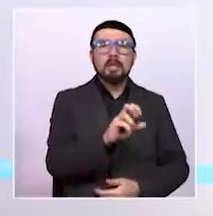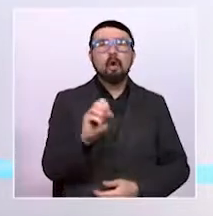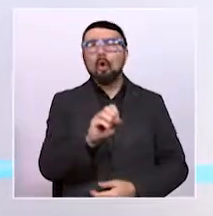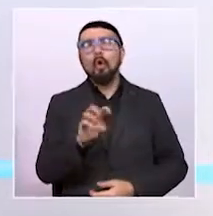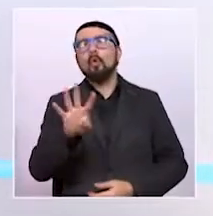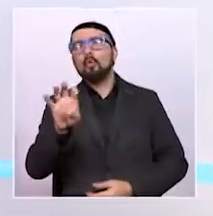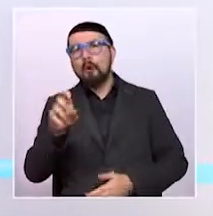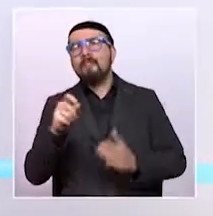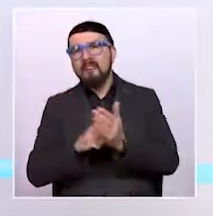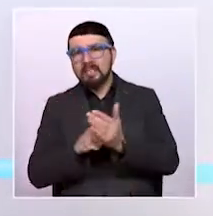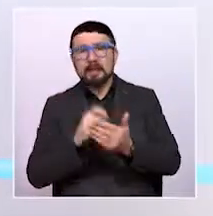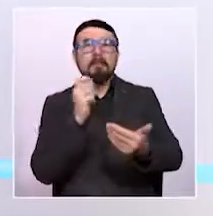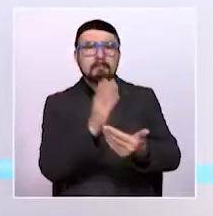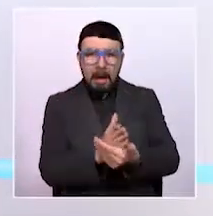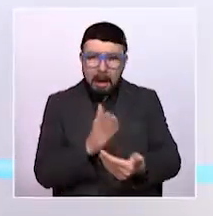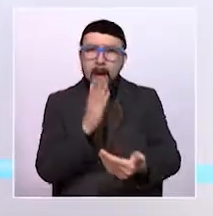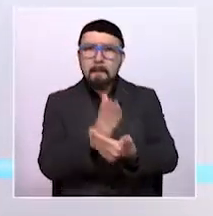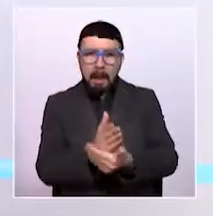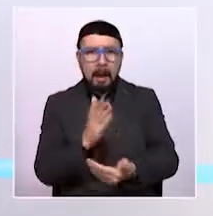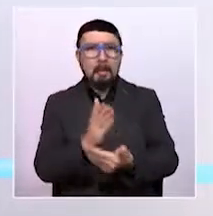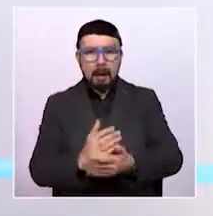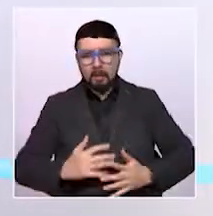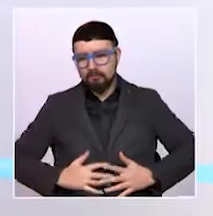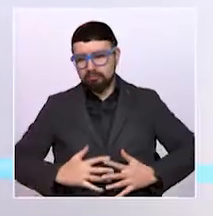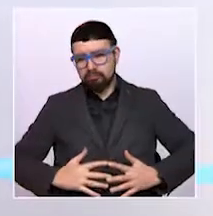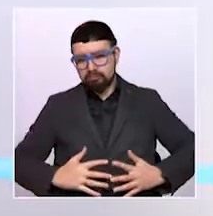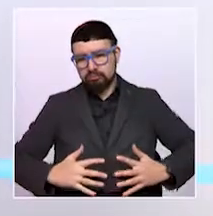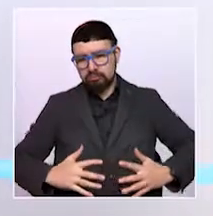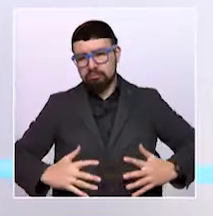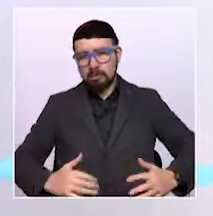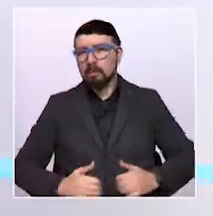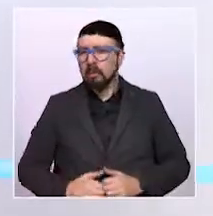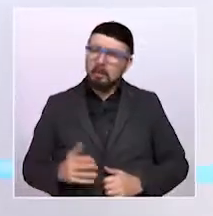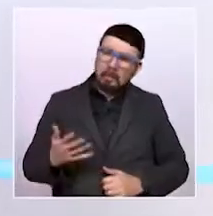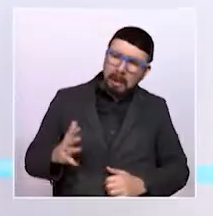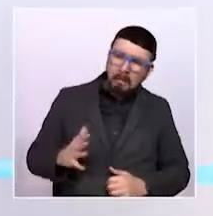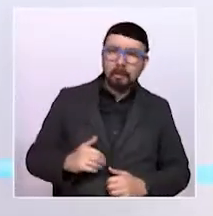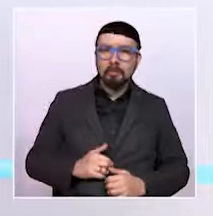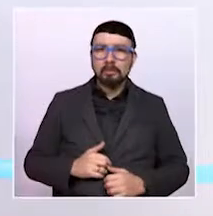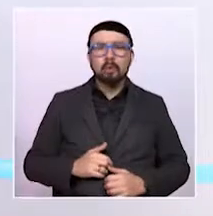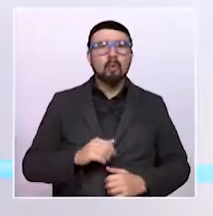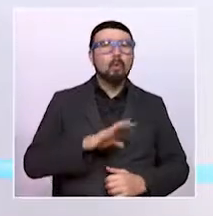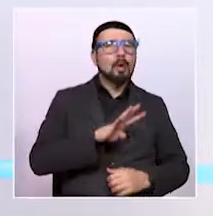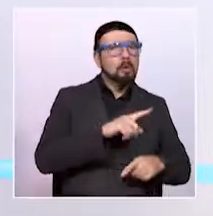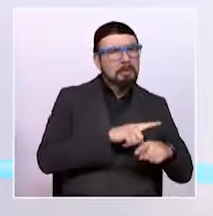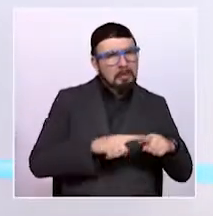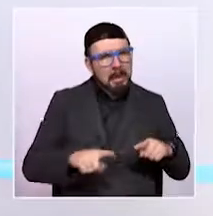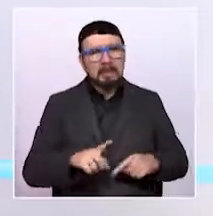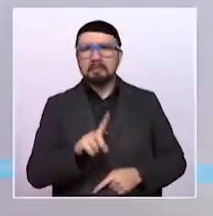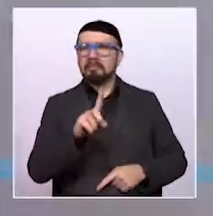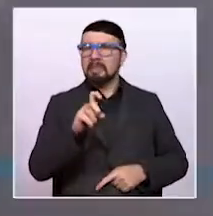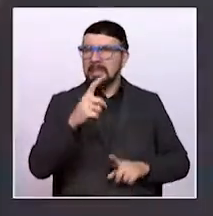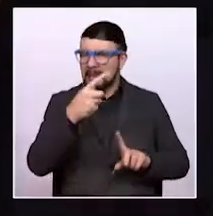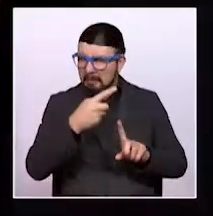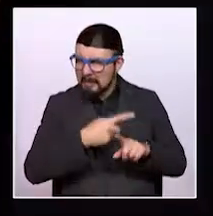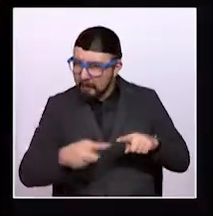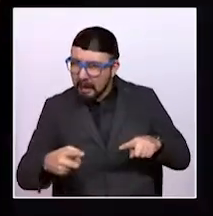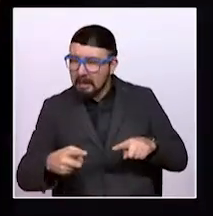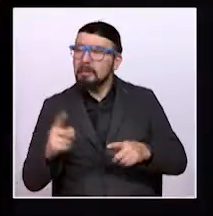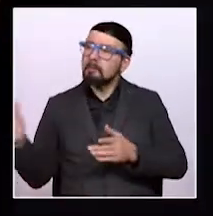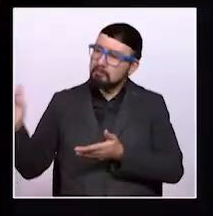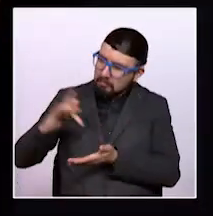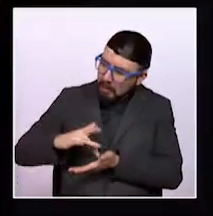el promedio más o menos viene siendo controles cada cuatro a seis semanas en cada control